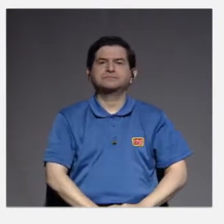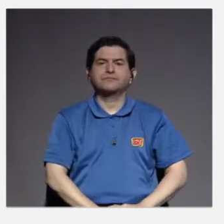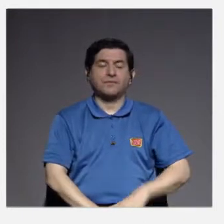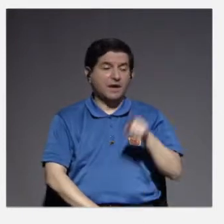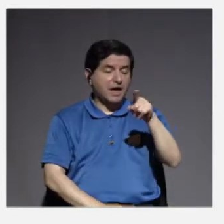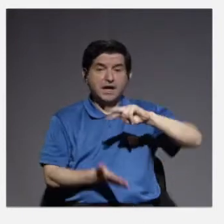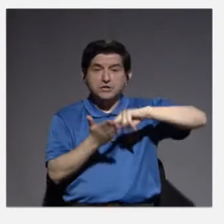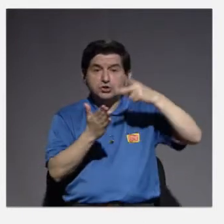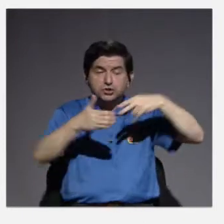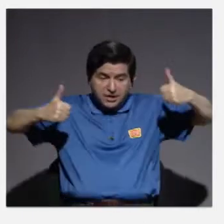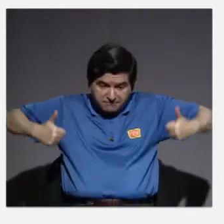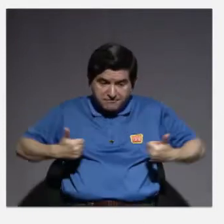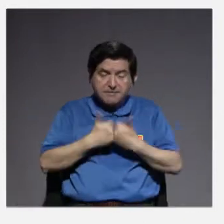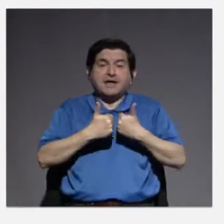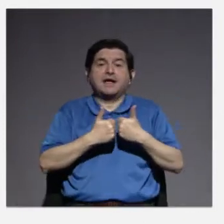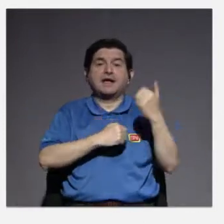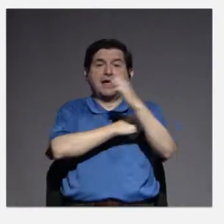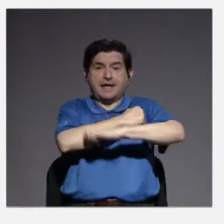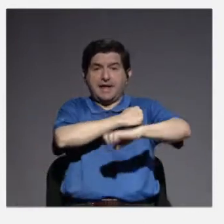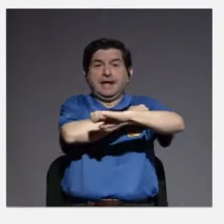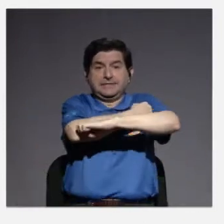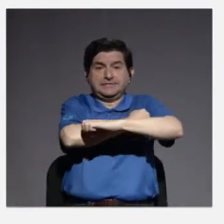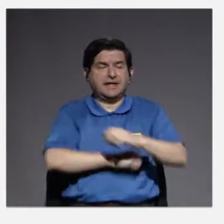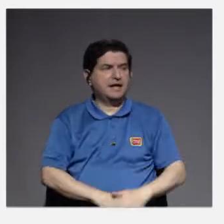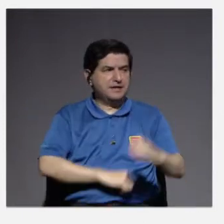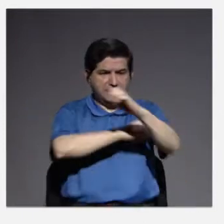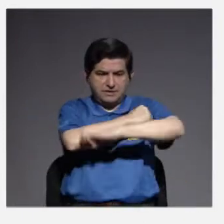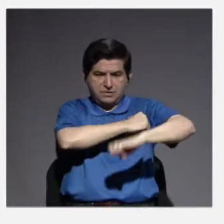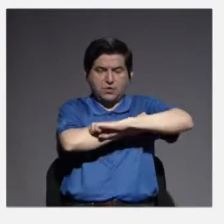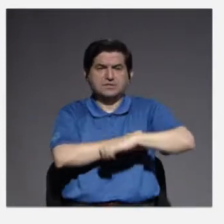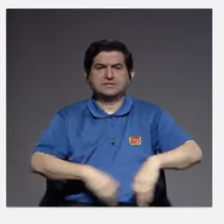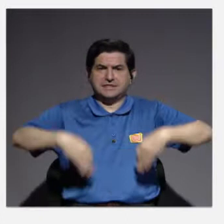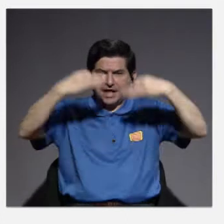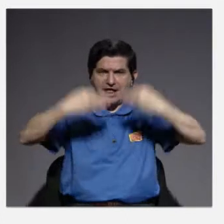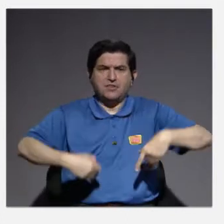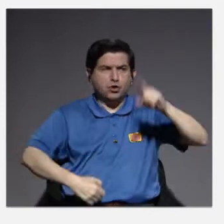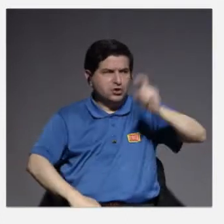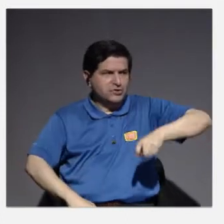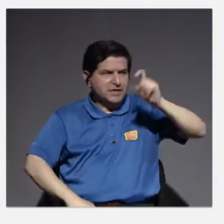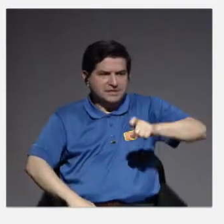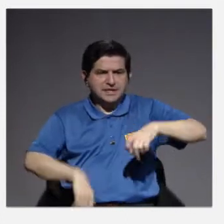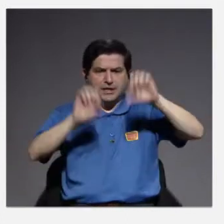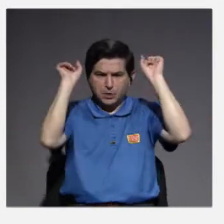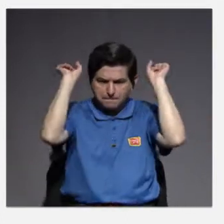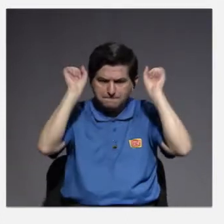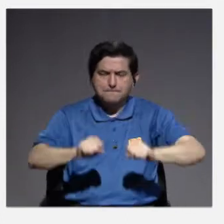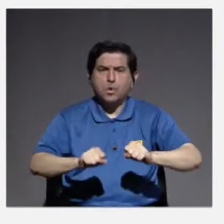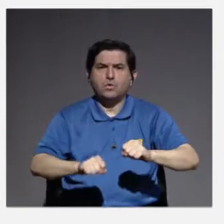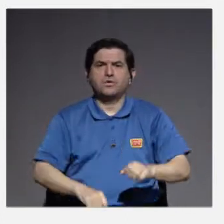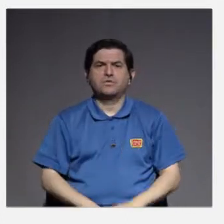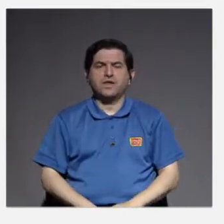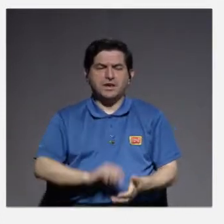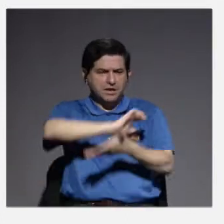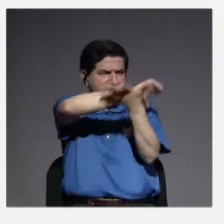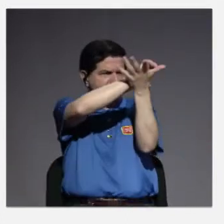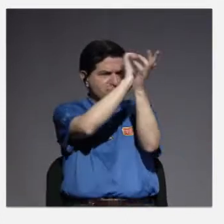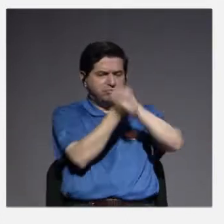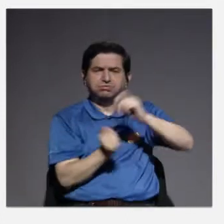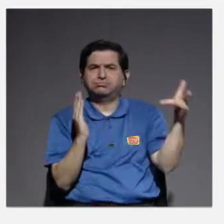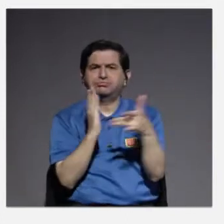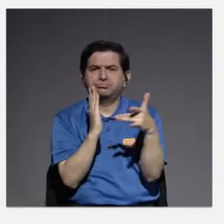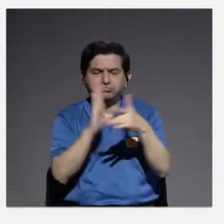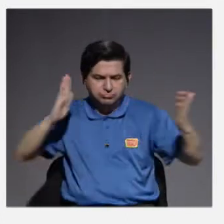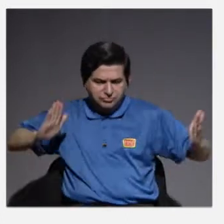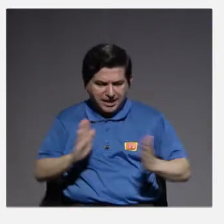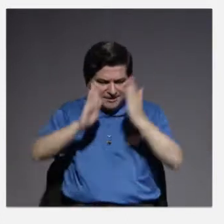Esto genera un reto para el Estado, y es que el Estado debe tomar las medidas necesarias para tener la transformación tecnológica para